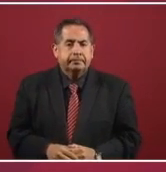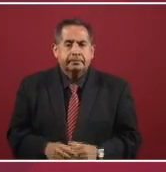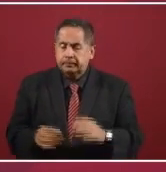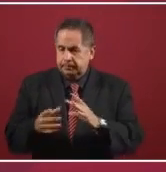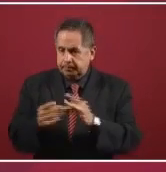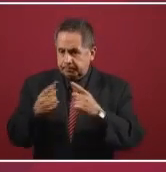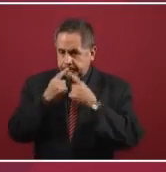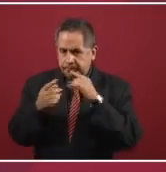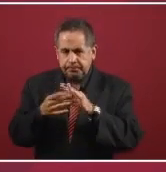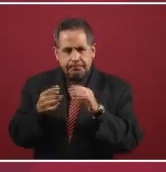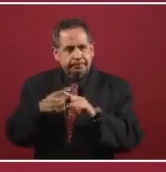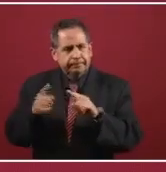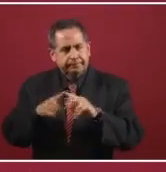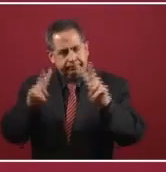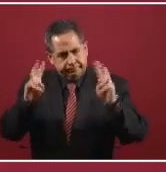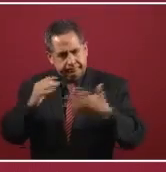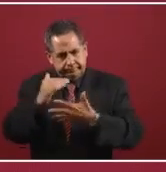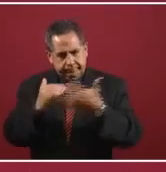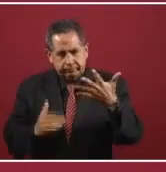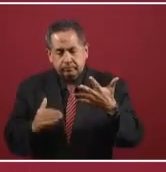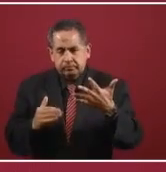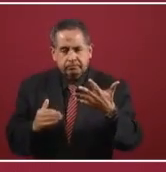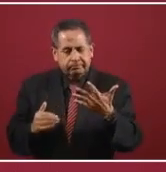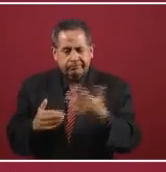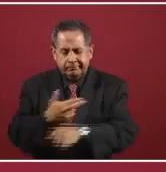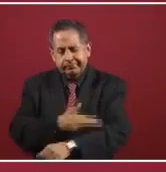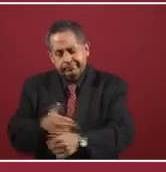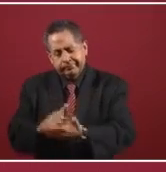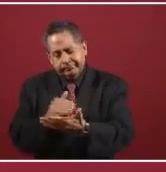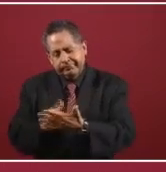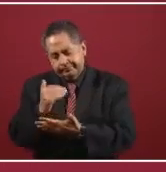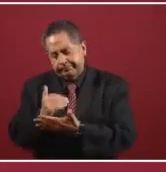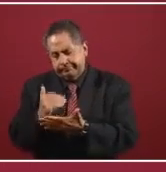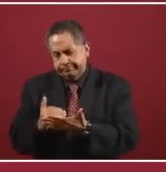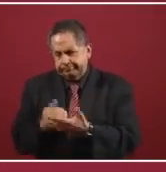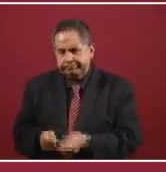resolviendo ciertos trámites que eran muy